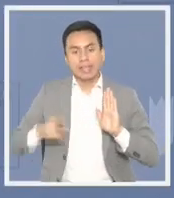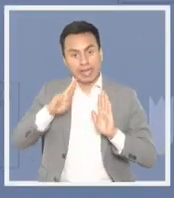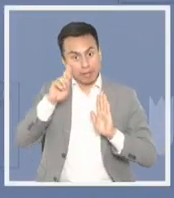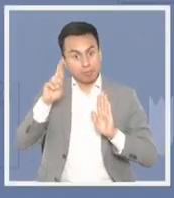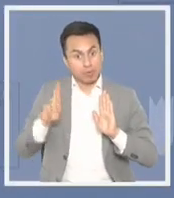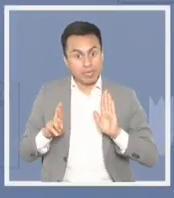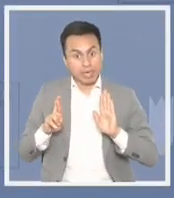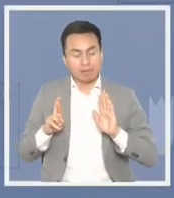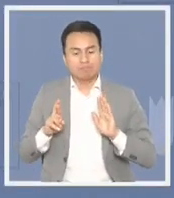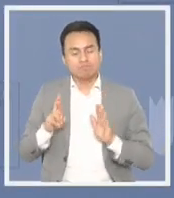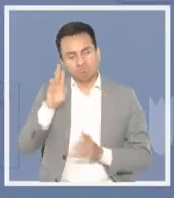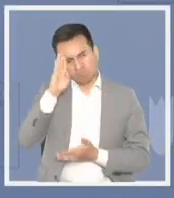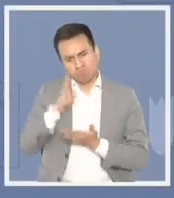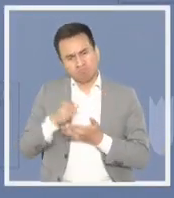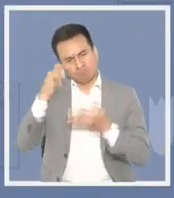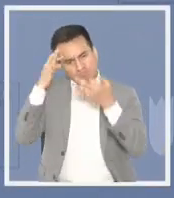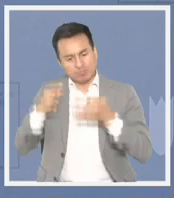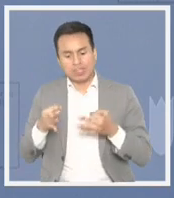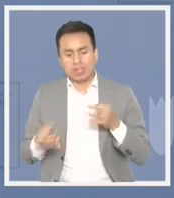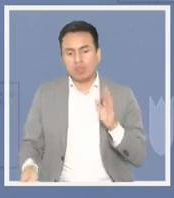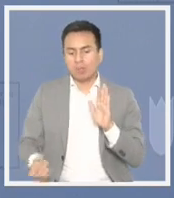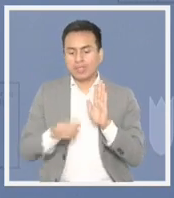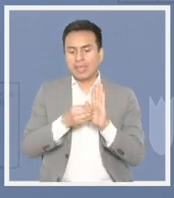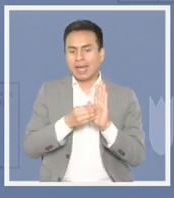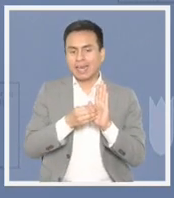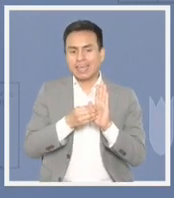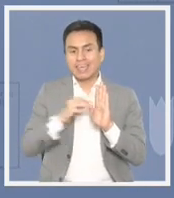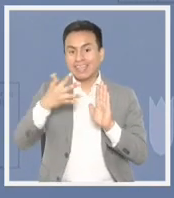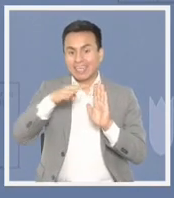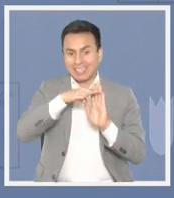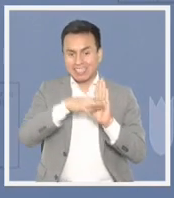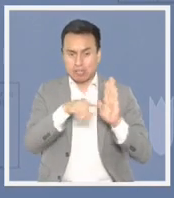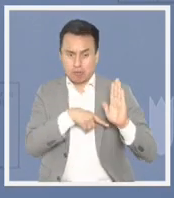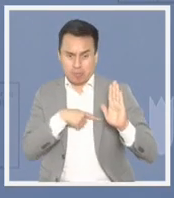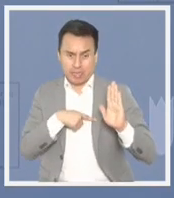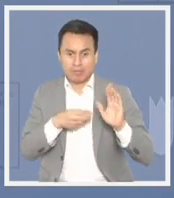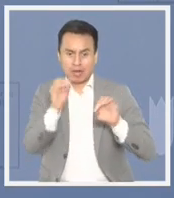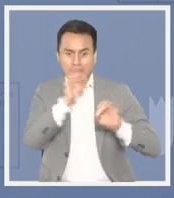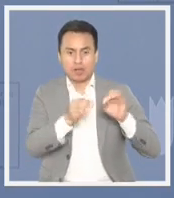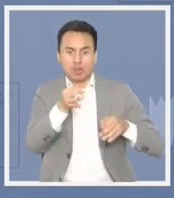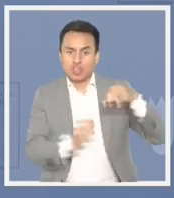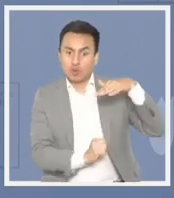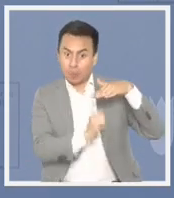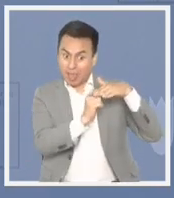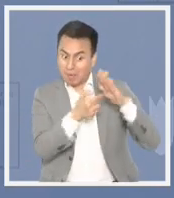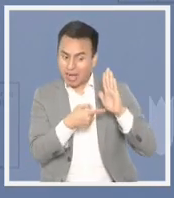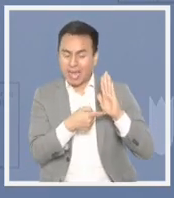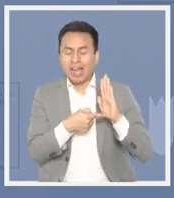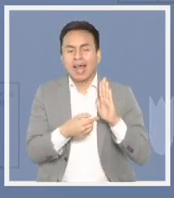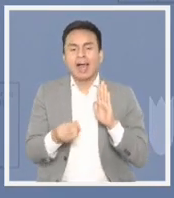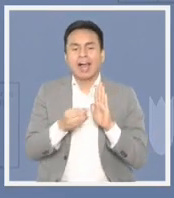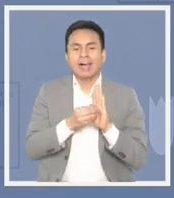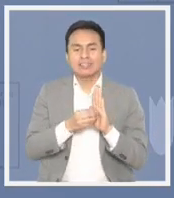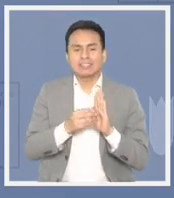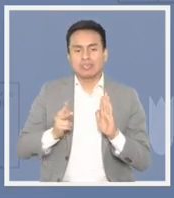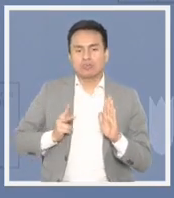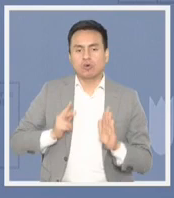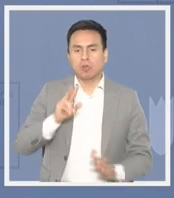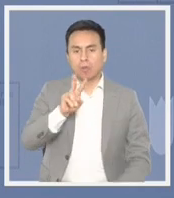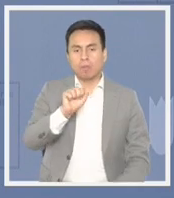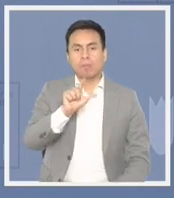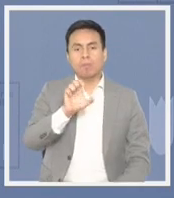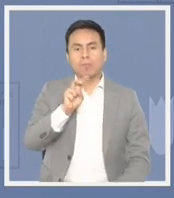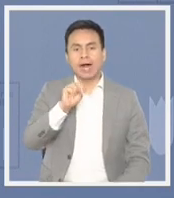República ha decidido nominar a partir de la quina elaborada por la Corte Suprema al señor Ángel